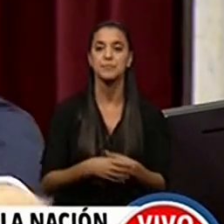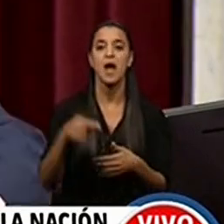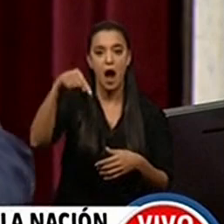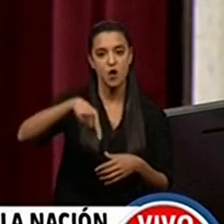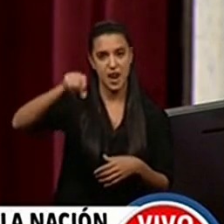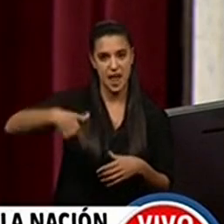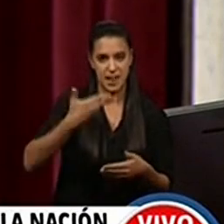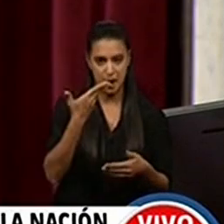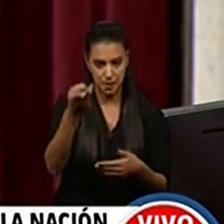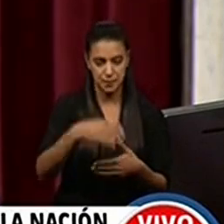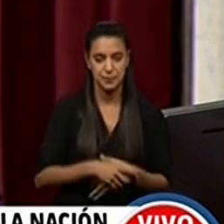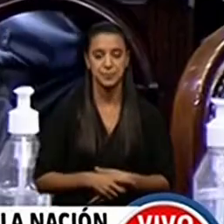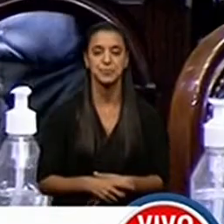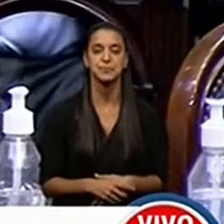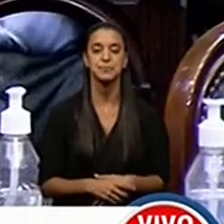el diputado Negri.